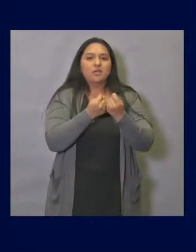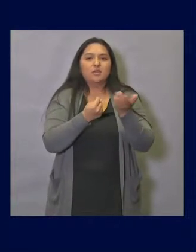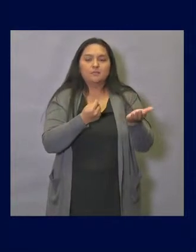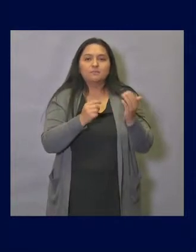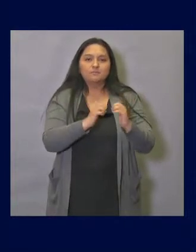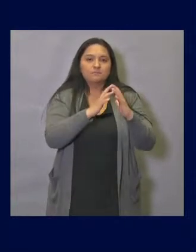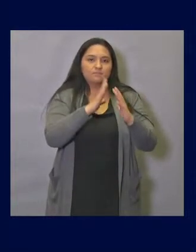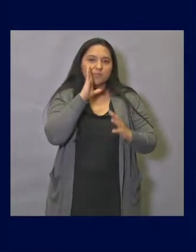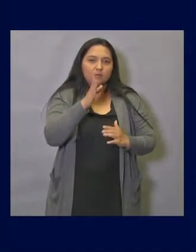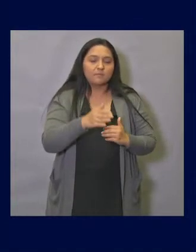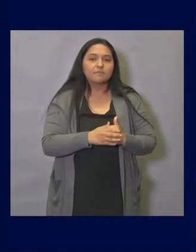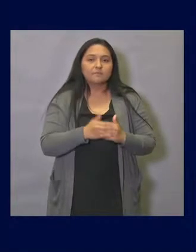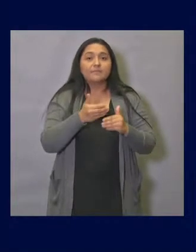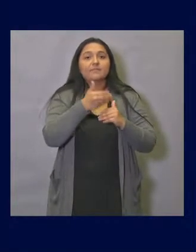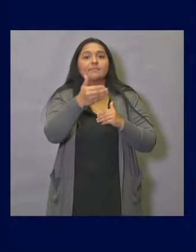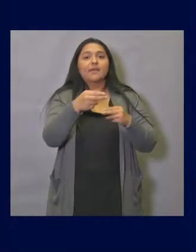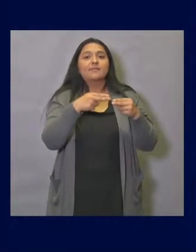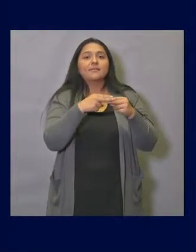Next slide, please.